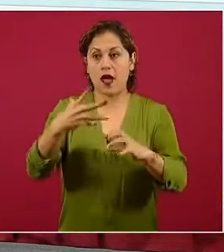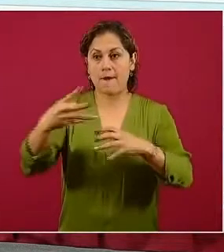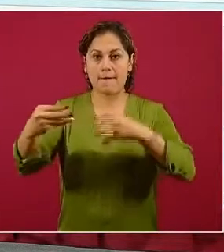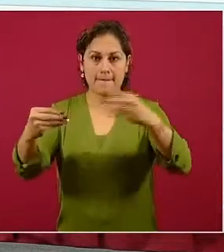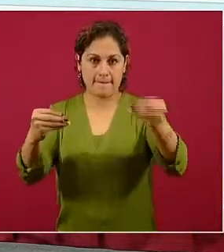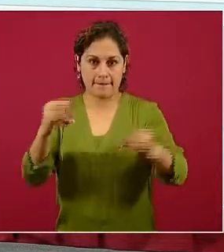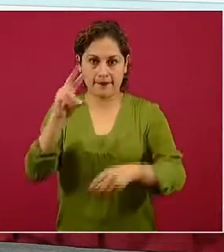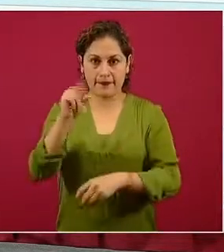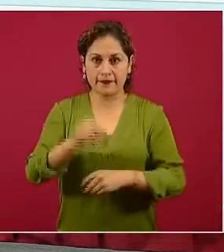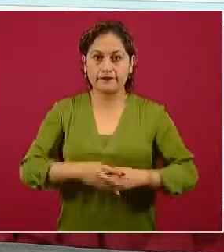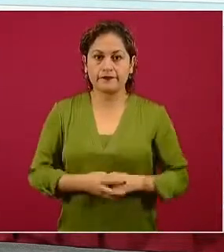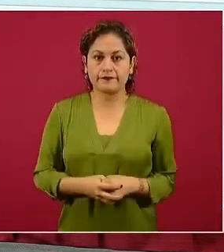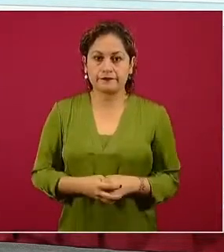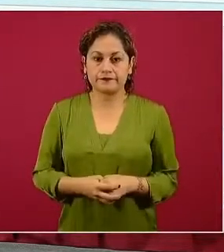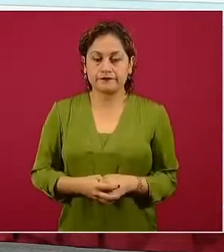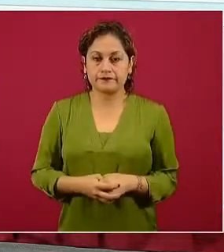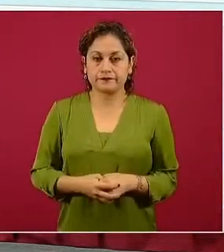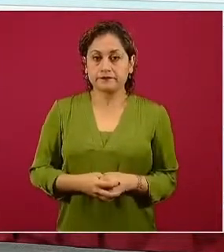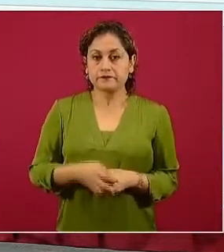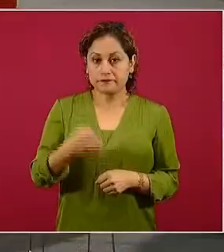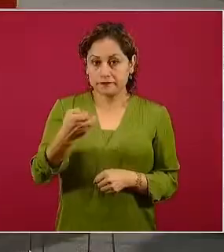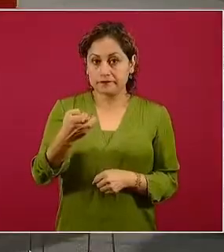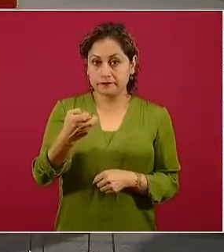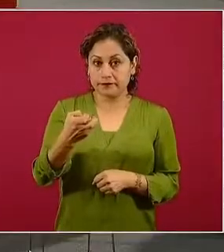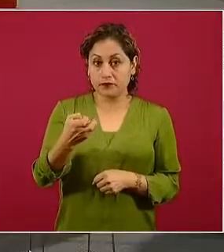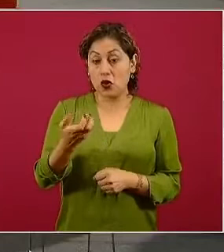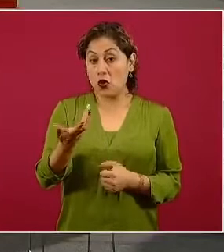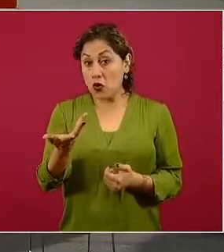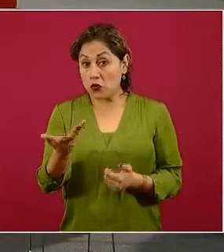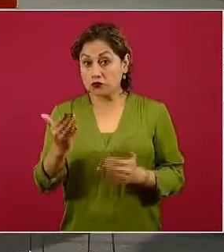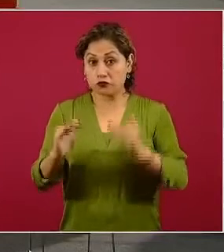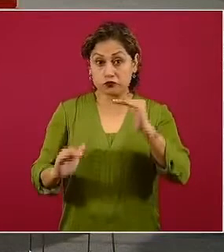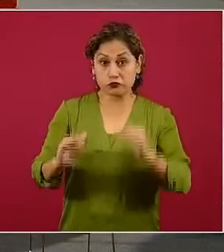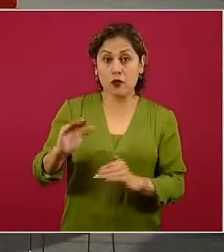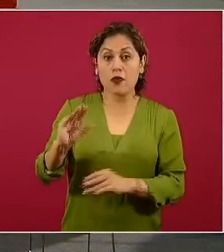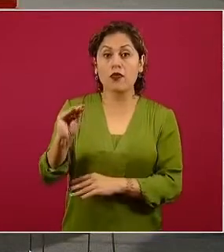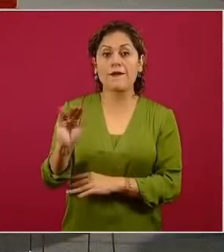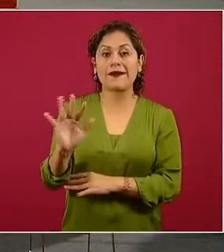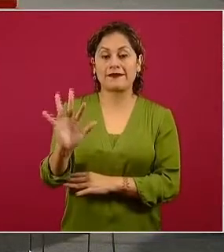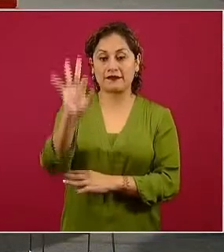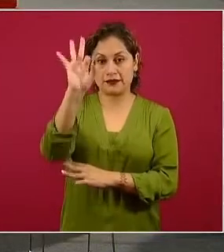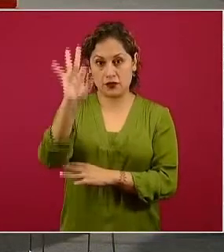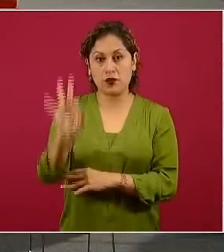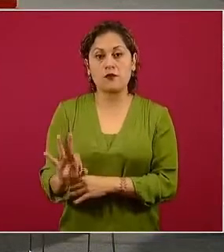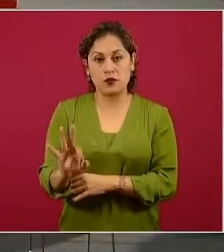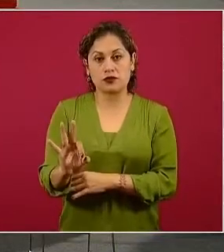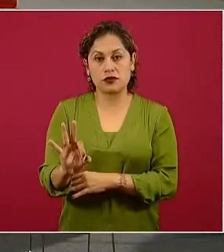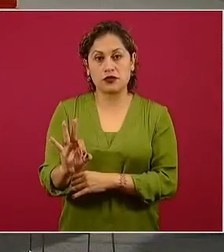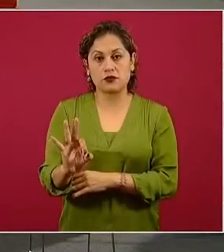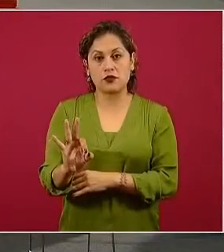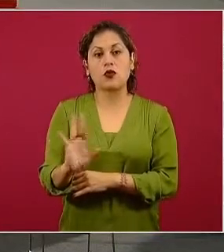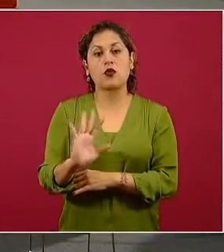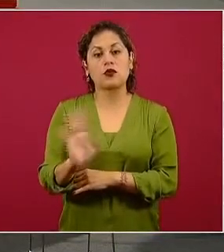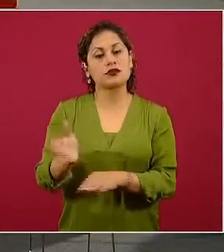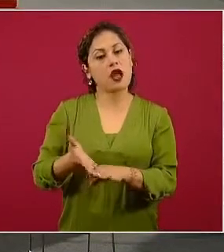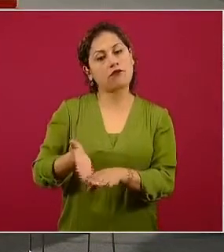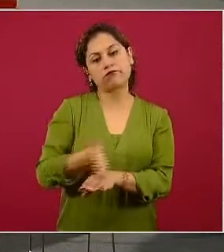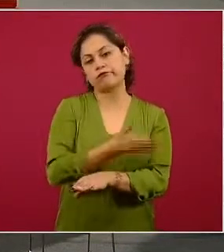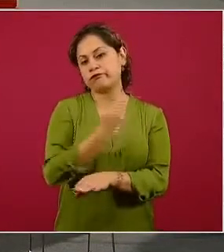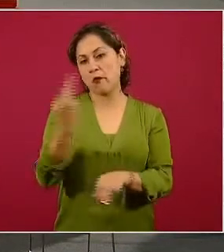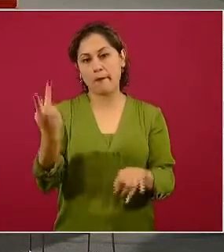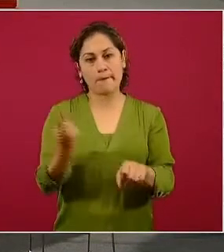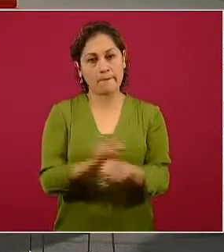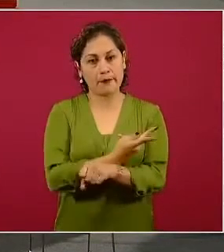así toda esta diferencial de 95% que ya pertenecen de alguna manera a la epidemia histórica que